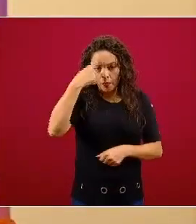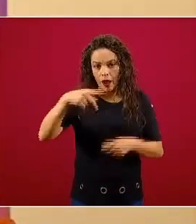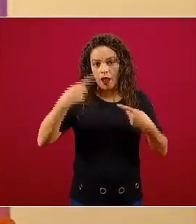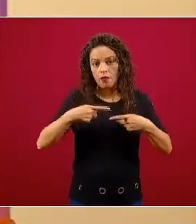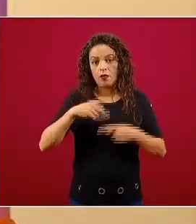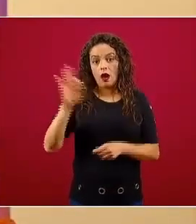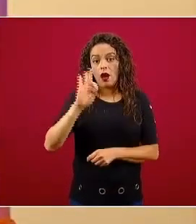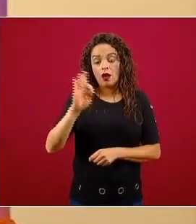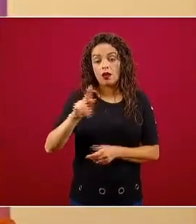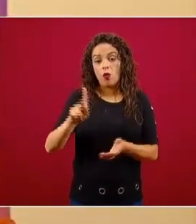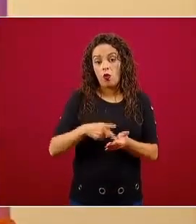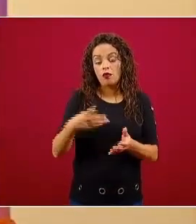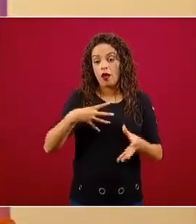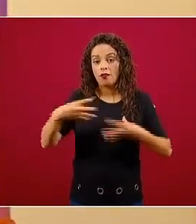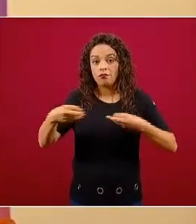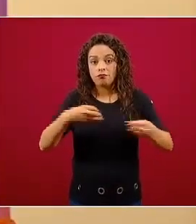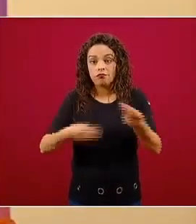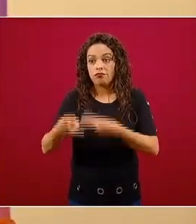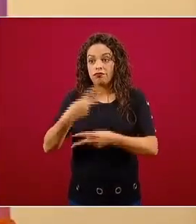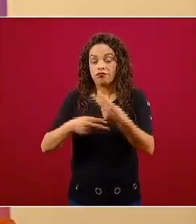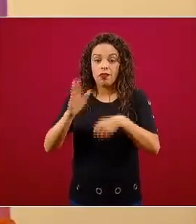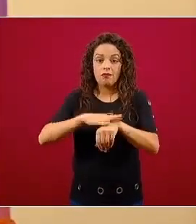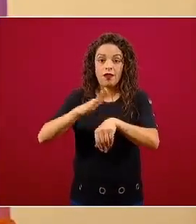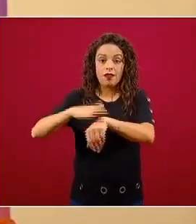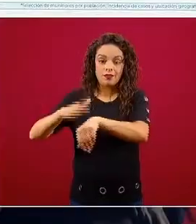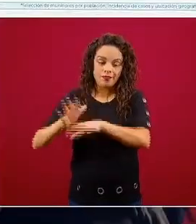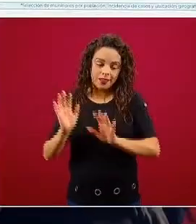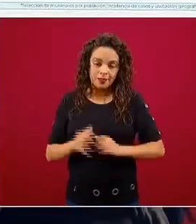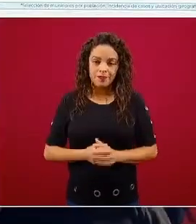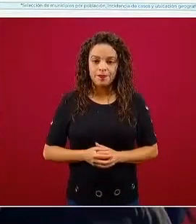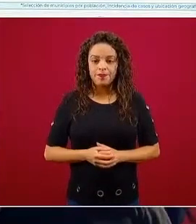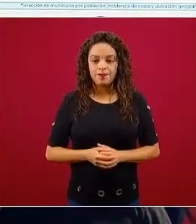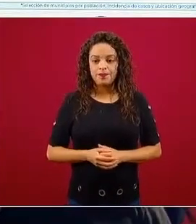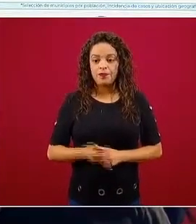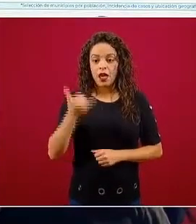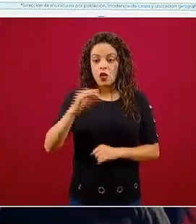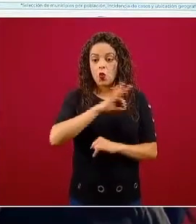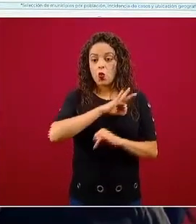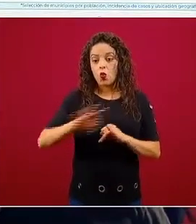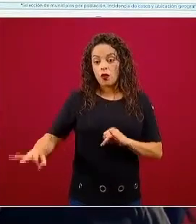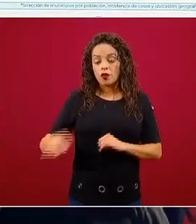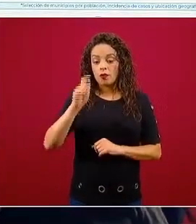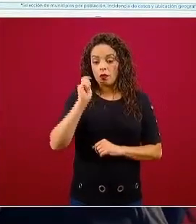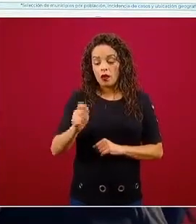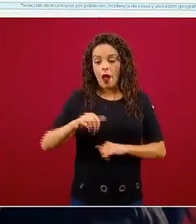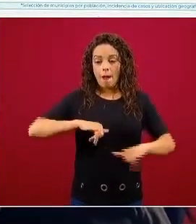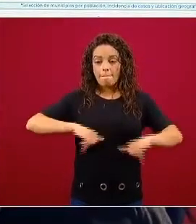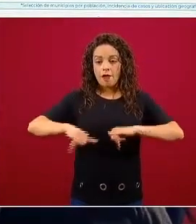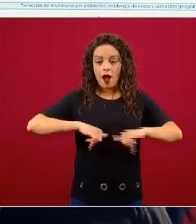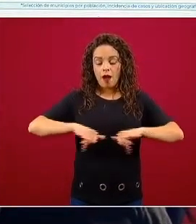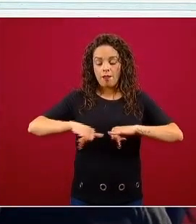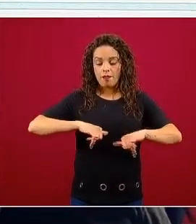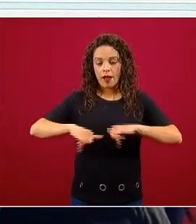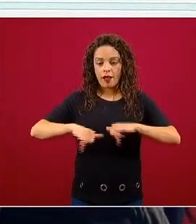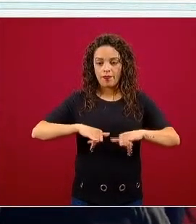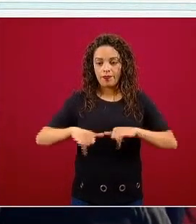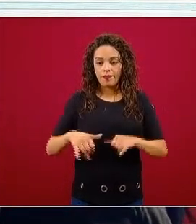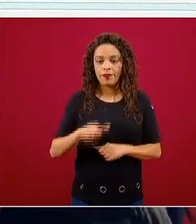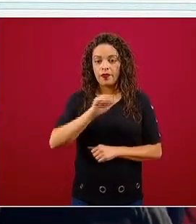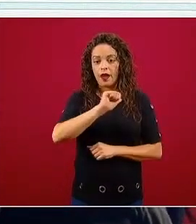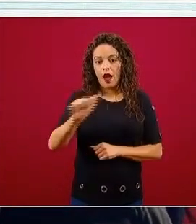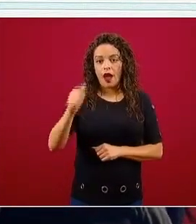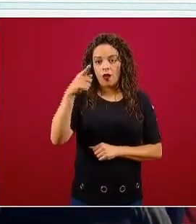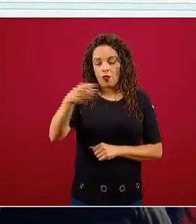que se pueda dar en las siguientes semanas. Y veamos finalmente el mapa animado de los municipios